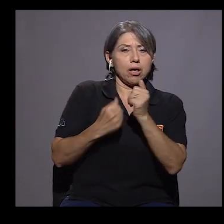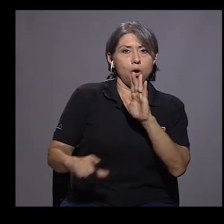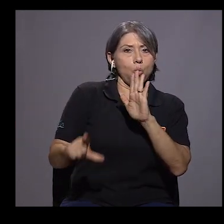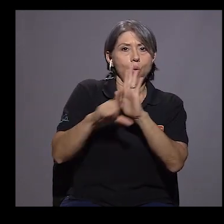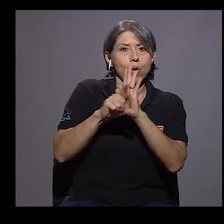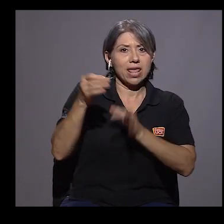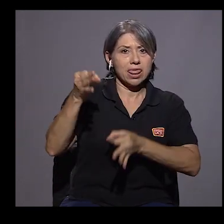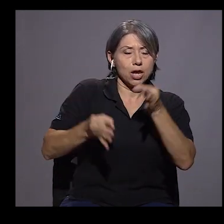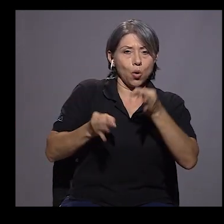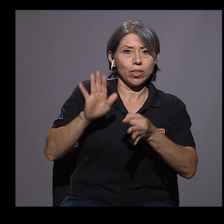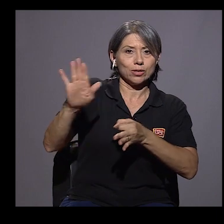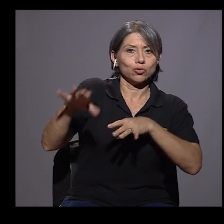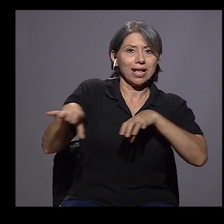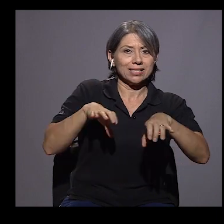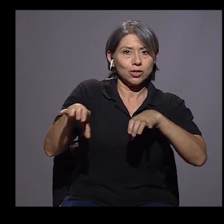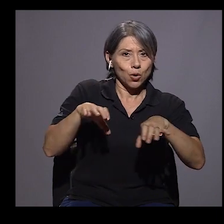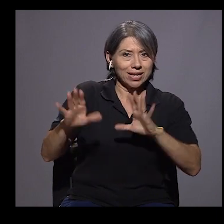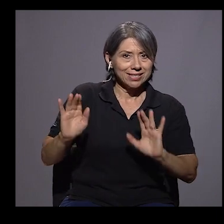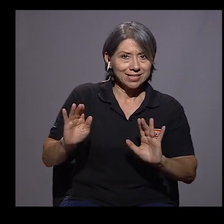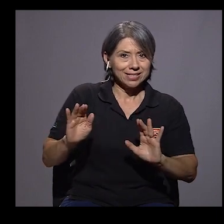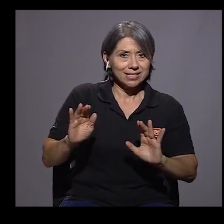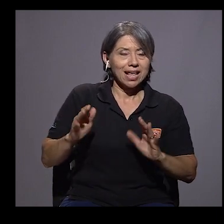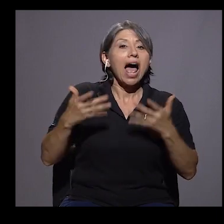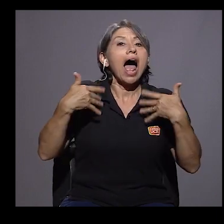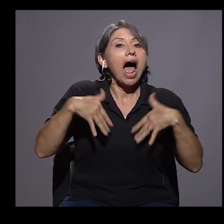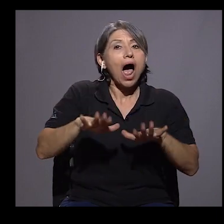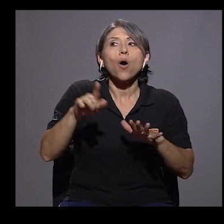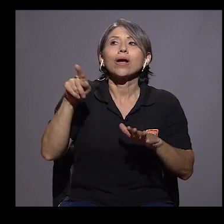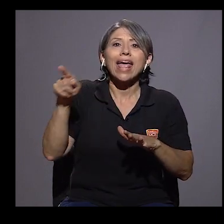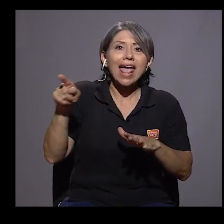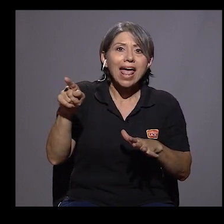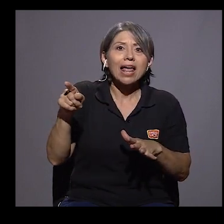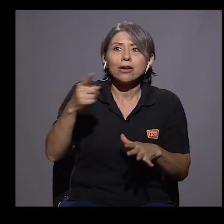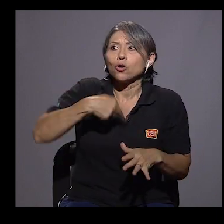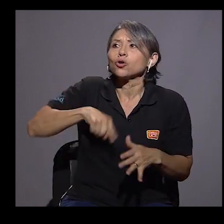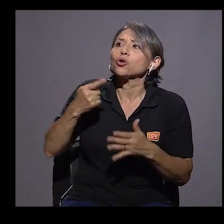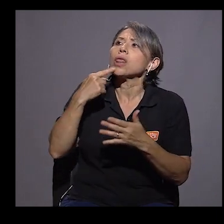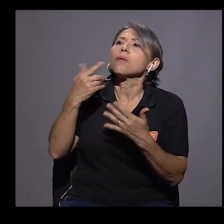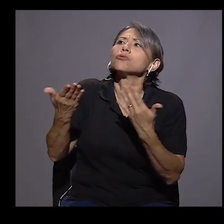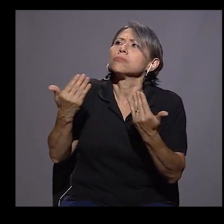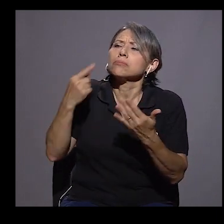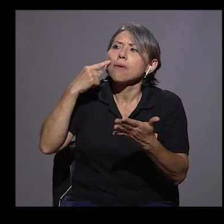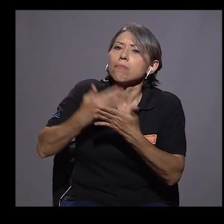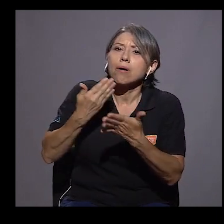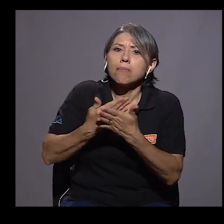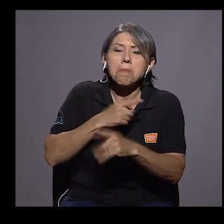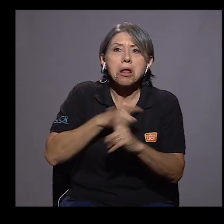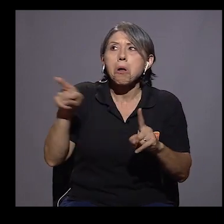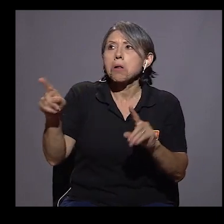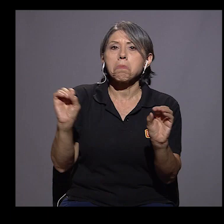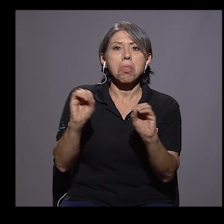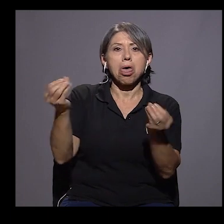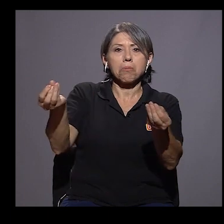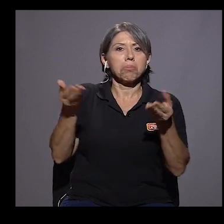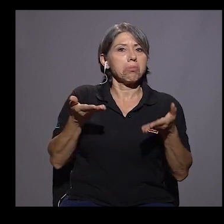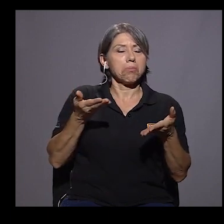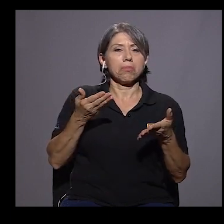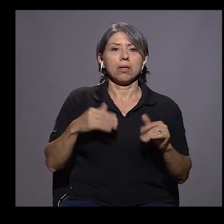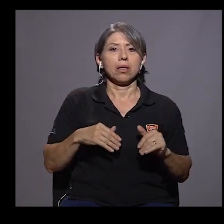sin presentar ningún respaldo jurídico de dichas acciones, aunque reiteradas veces fue solicitada de nuestra